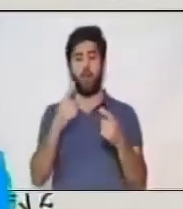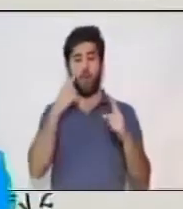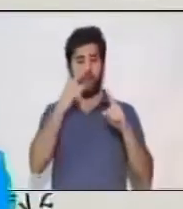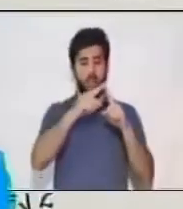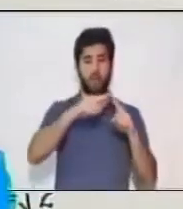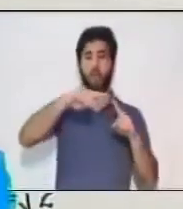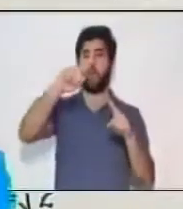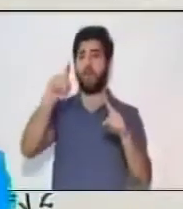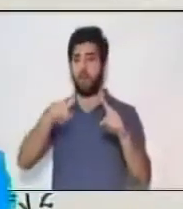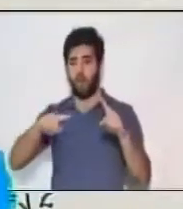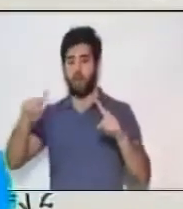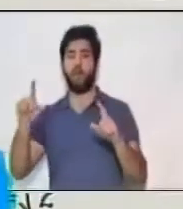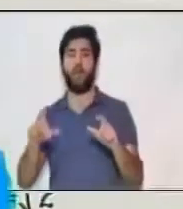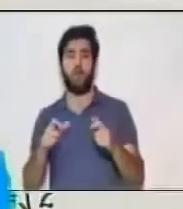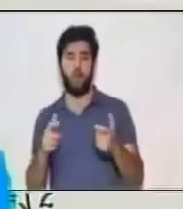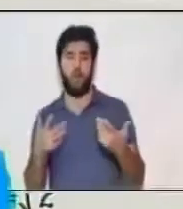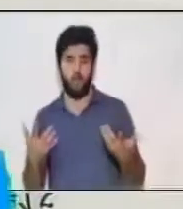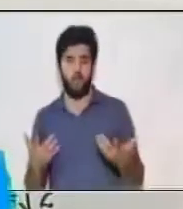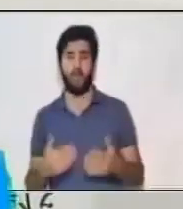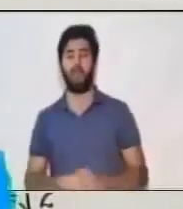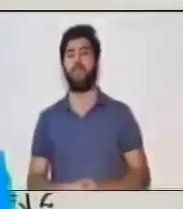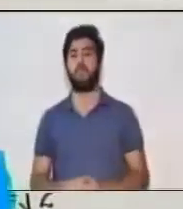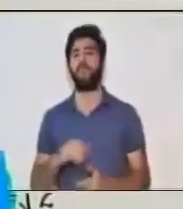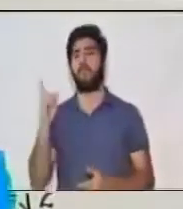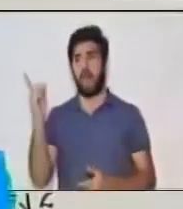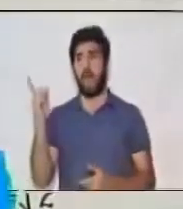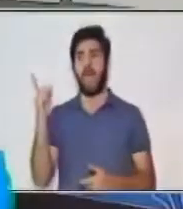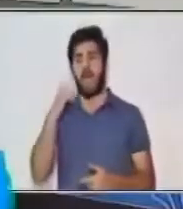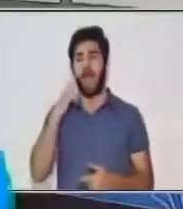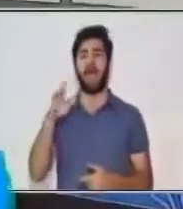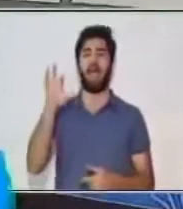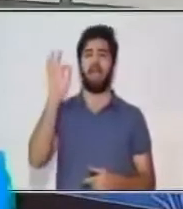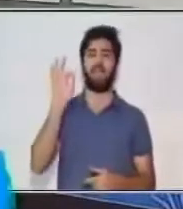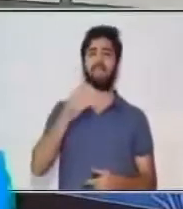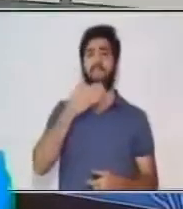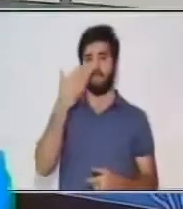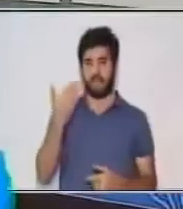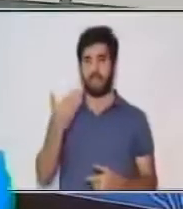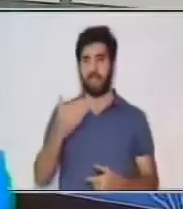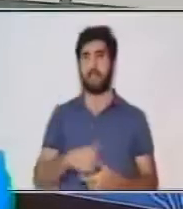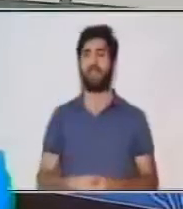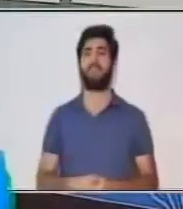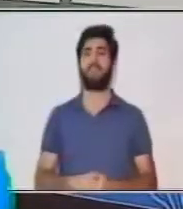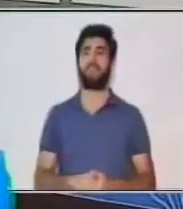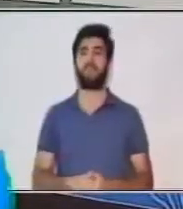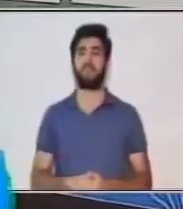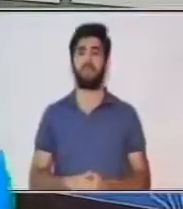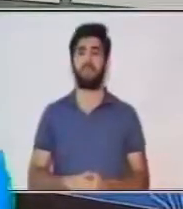asíntota horizontal, que va a estar en 3. Entonces vamos a marcarla